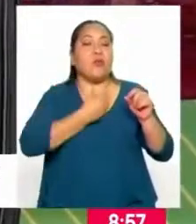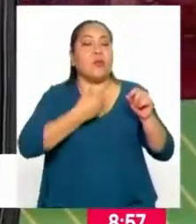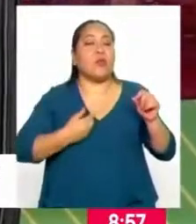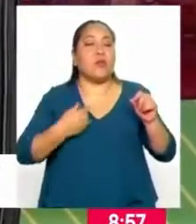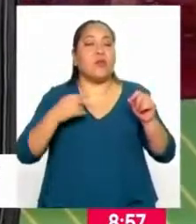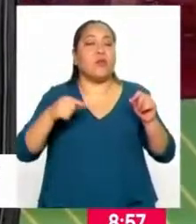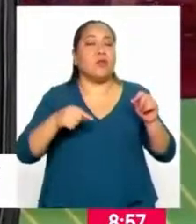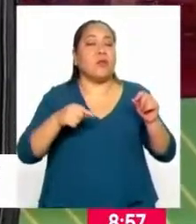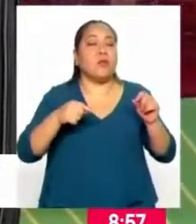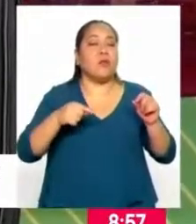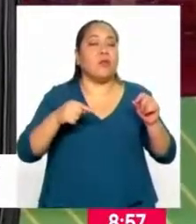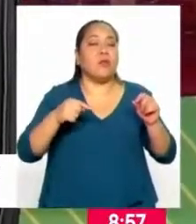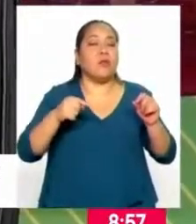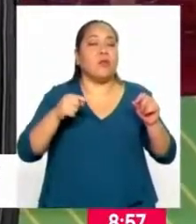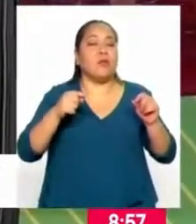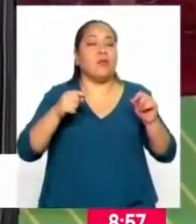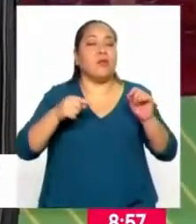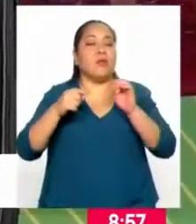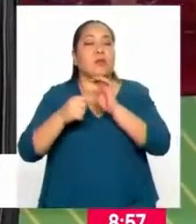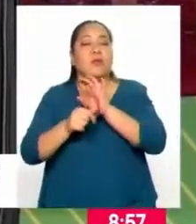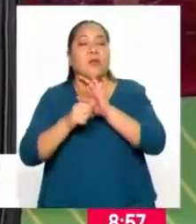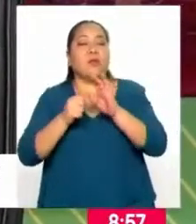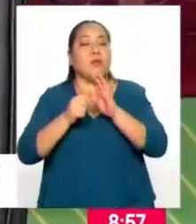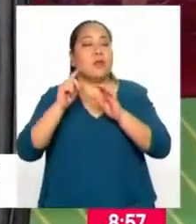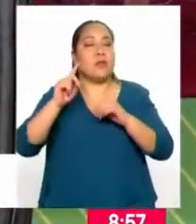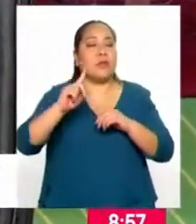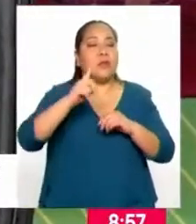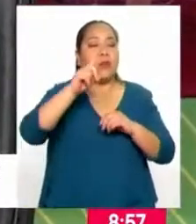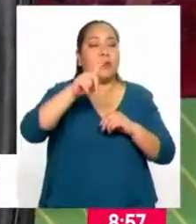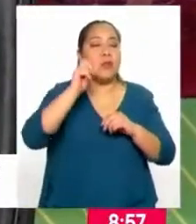que, según el 117,